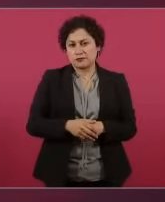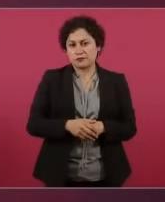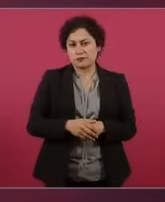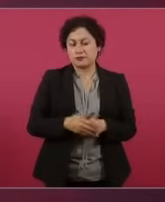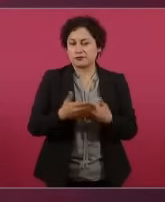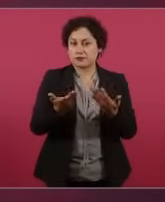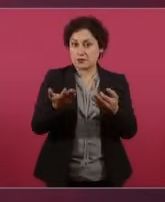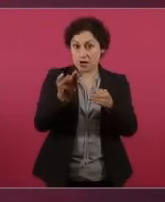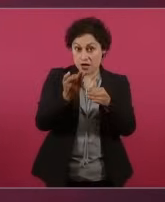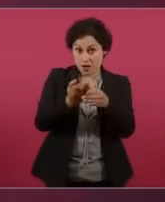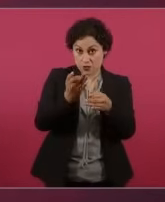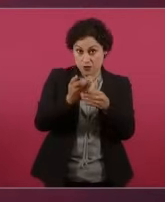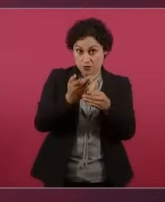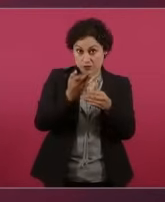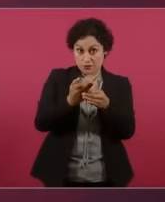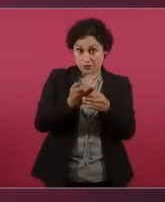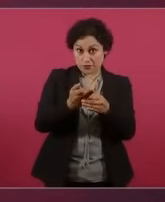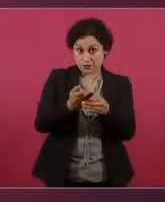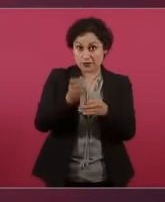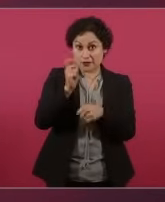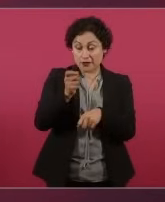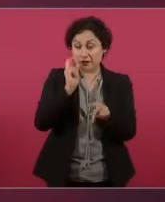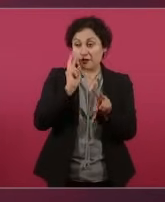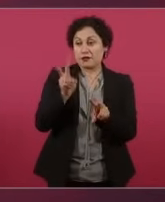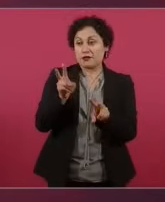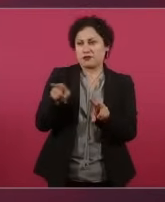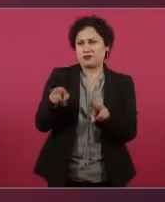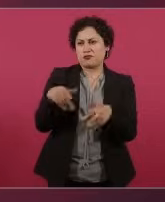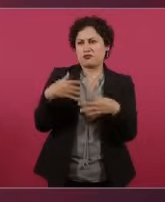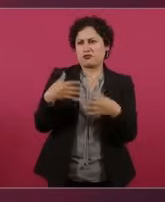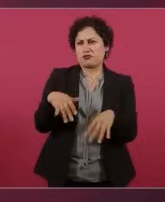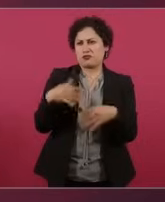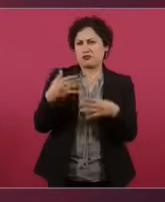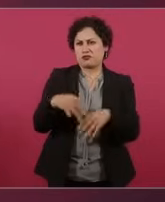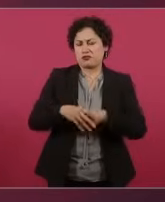una comedia, una farsa.